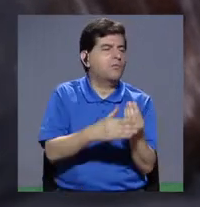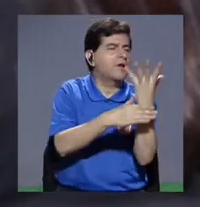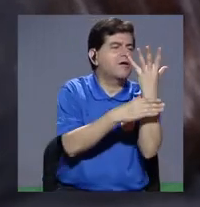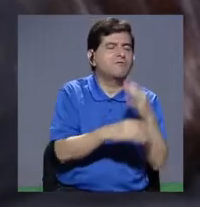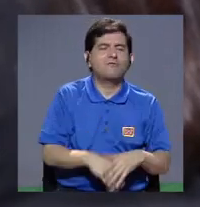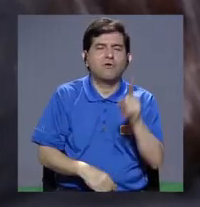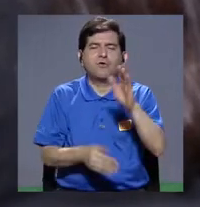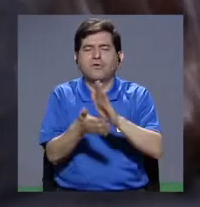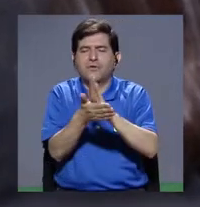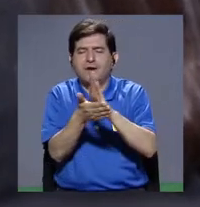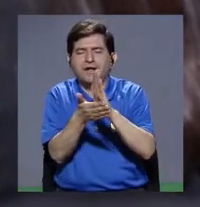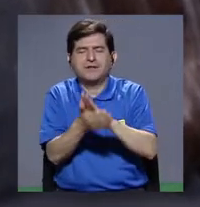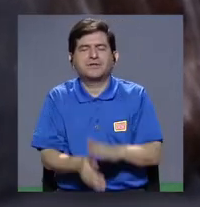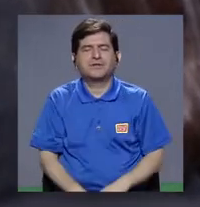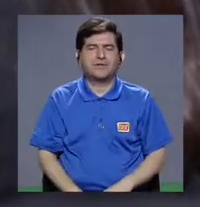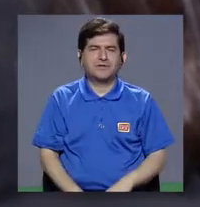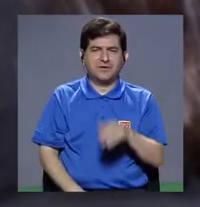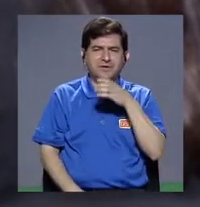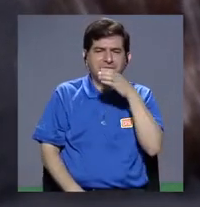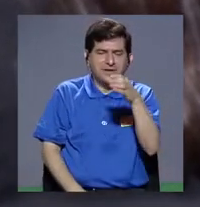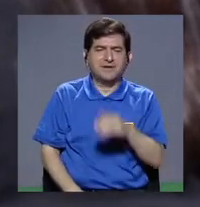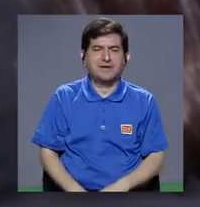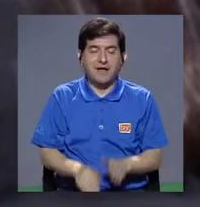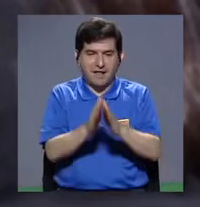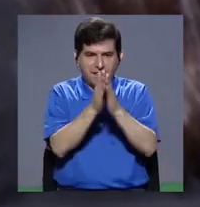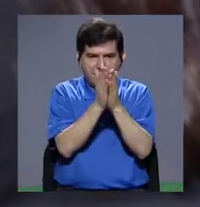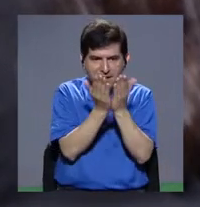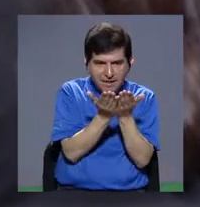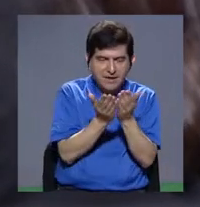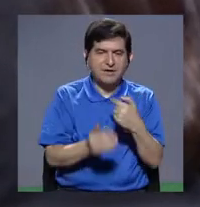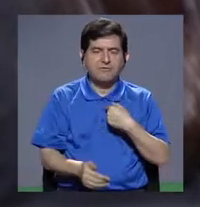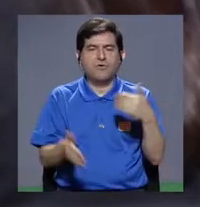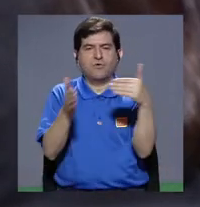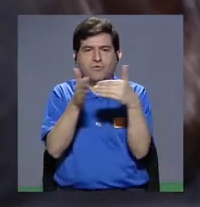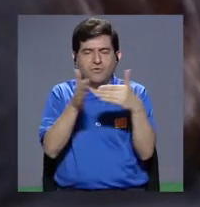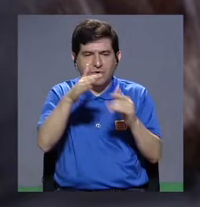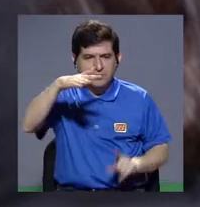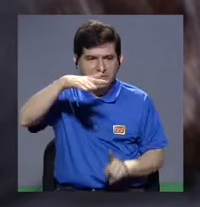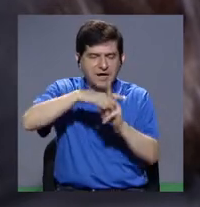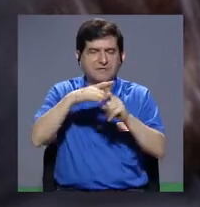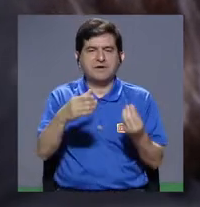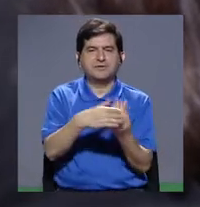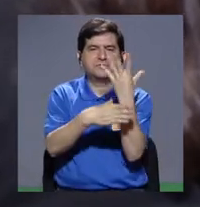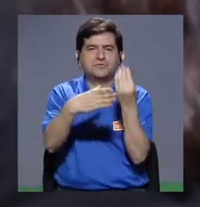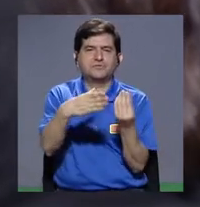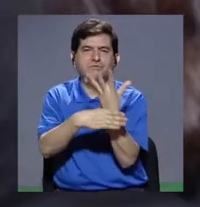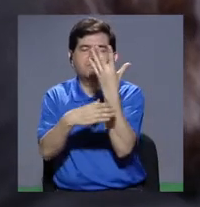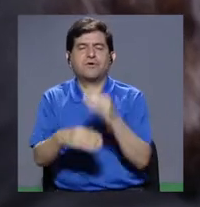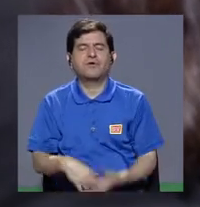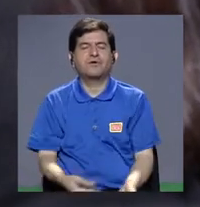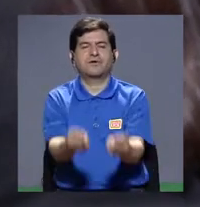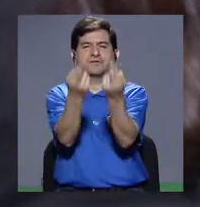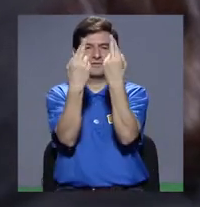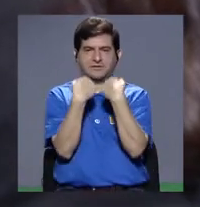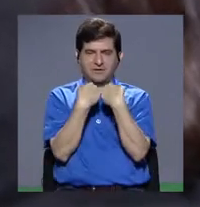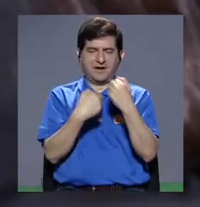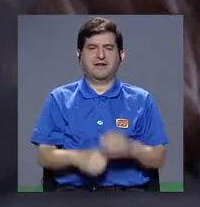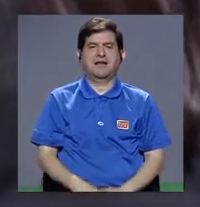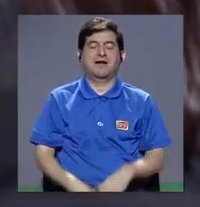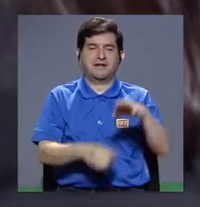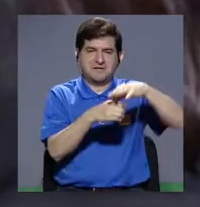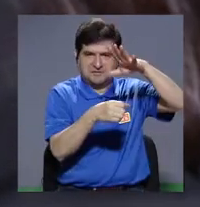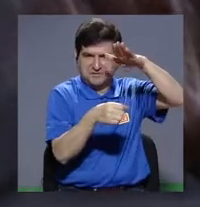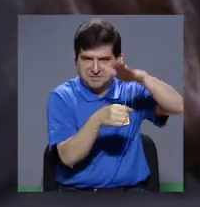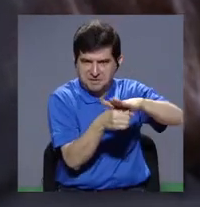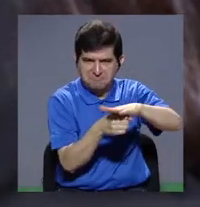flor una tortilla caliente son el libro que se abre y de dónde vuelven a salir las flores que nos regalaron las